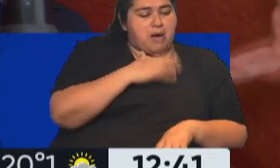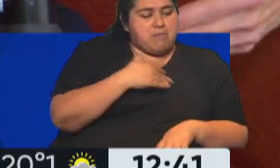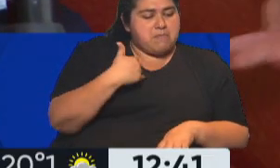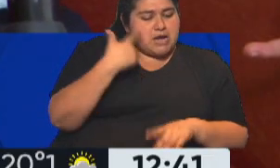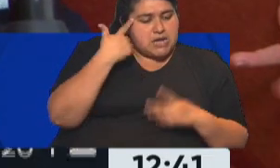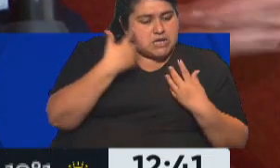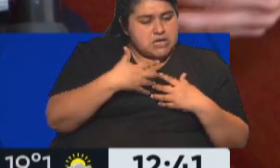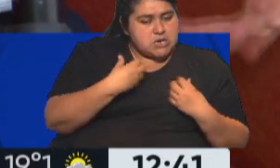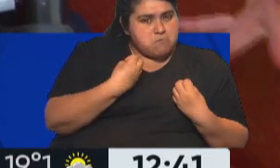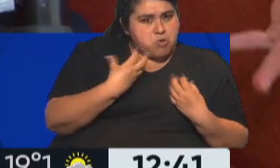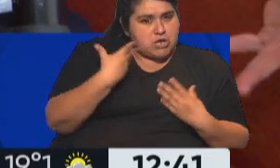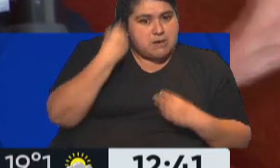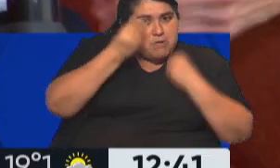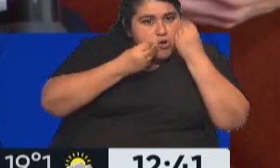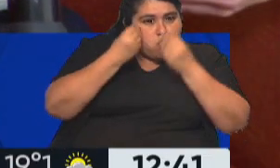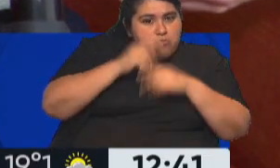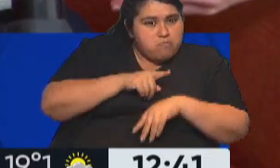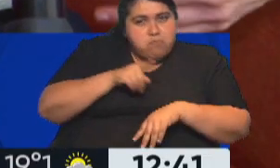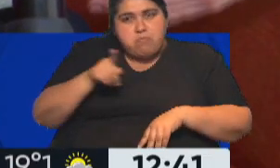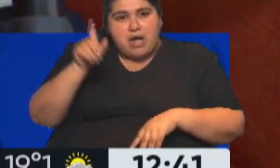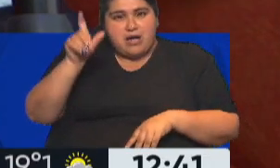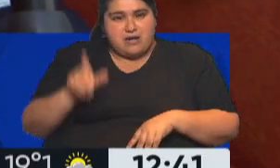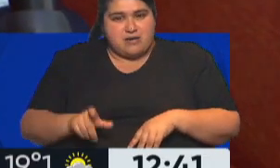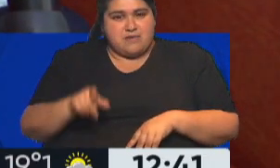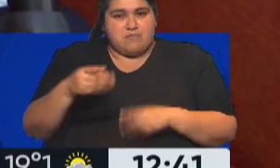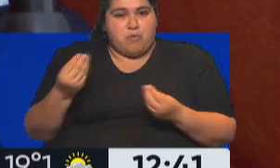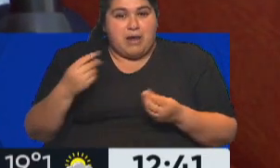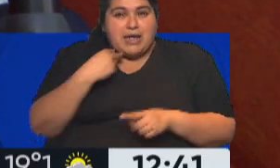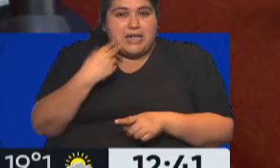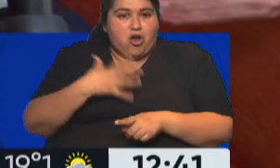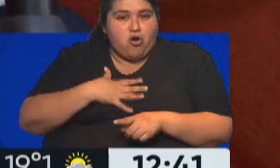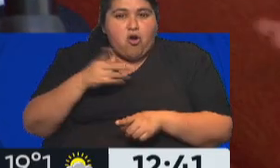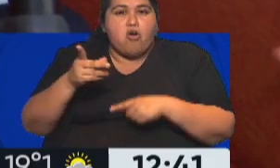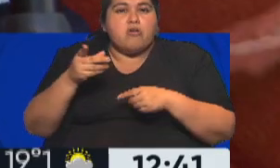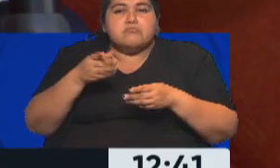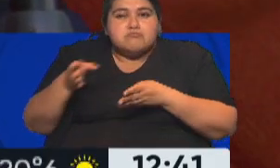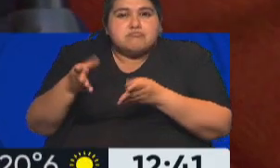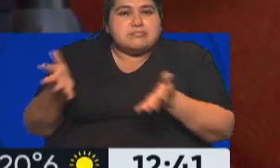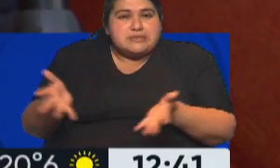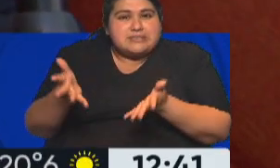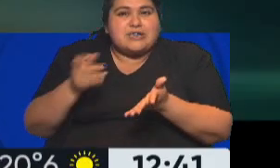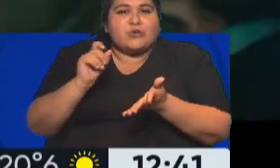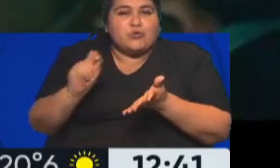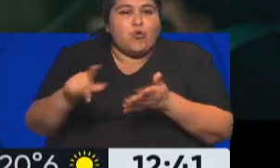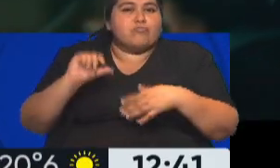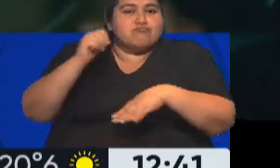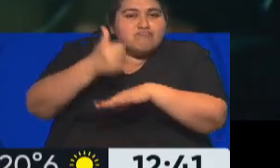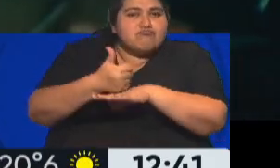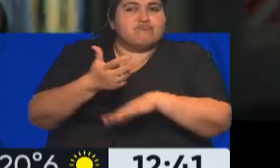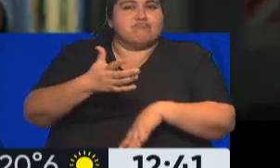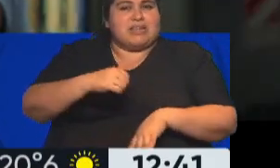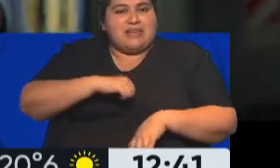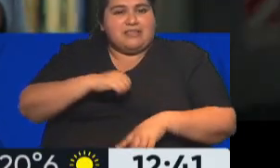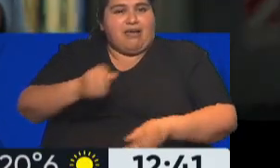mucho, nos preocupamos porque nuestros hijos encuentren su camino, su voz,